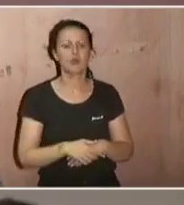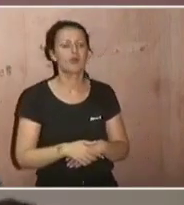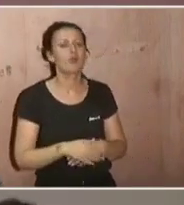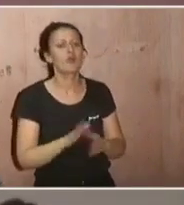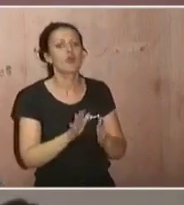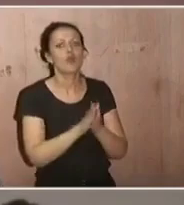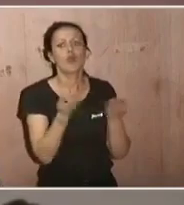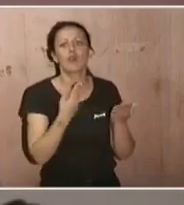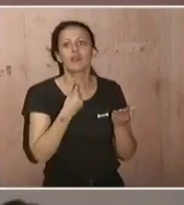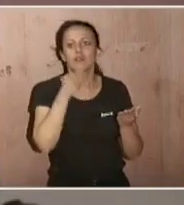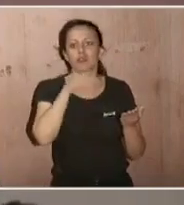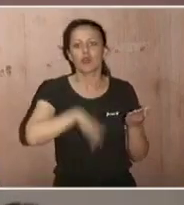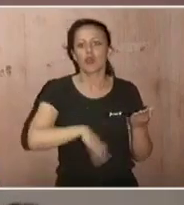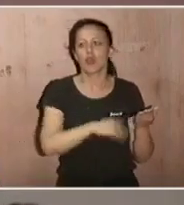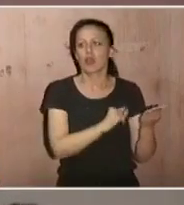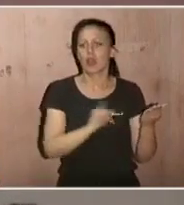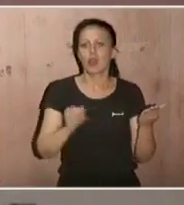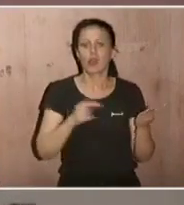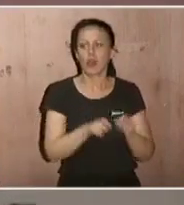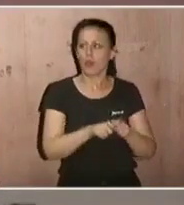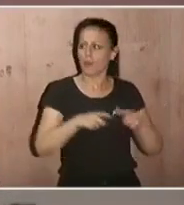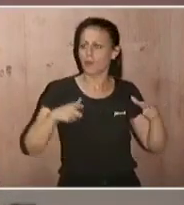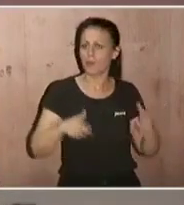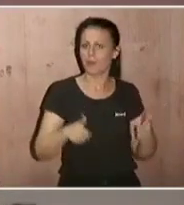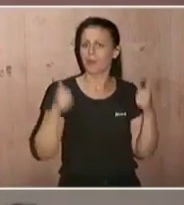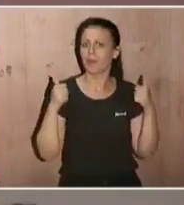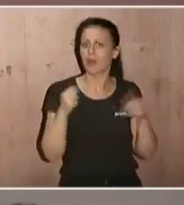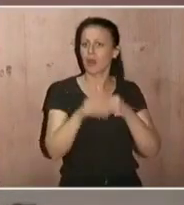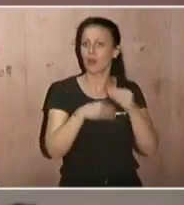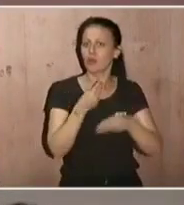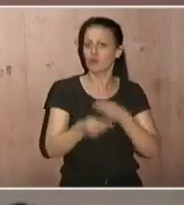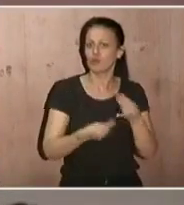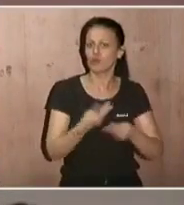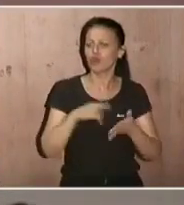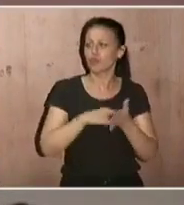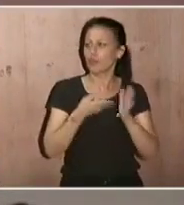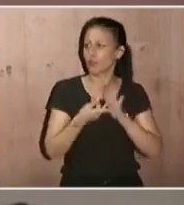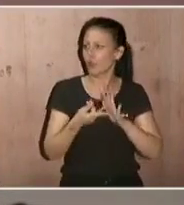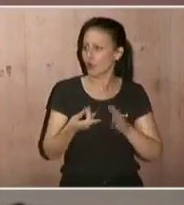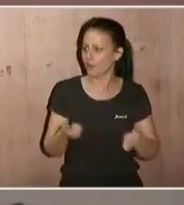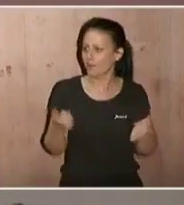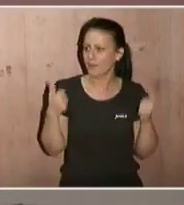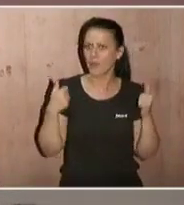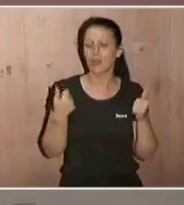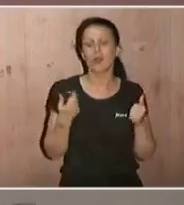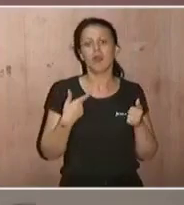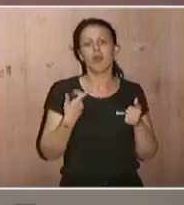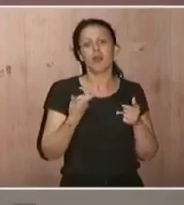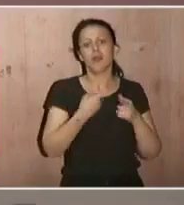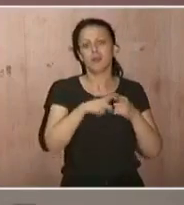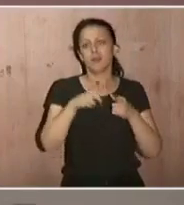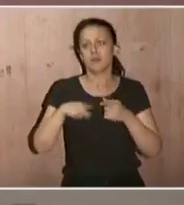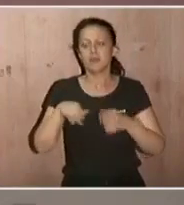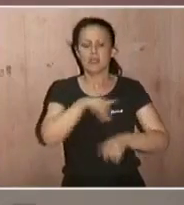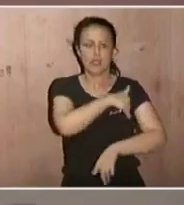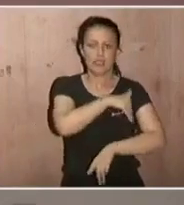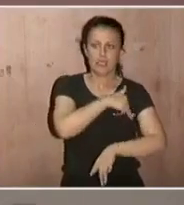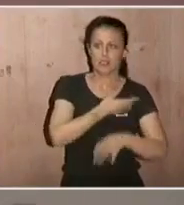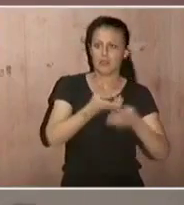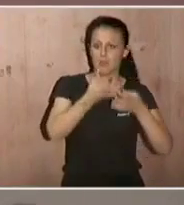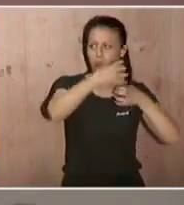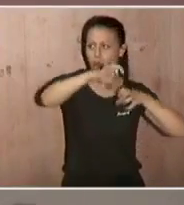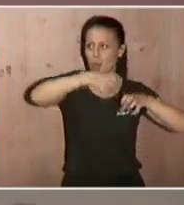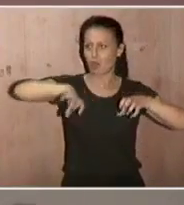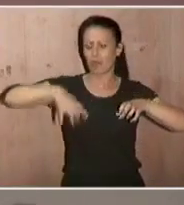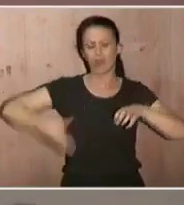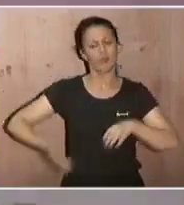cada vez más amplia, al uso masivo de las nuevas tecnologías, a la diversificación de las carreras, que tan importante ha sido